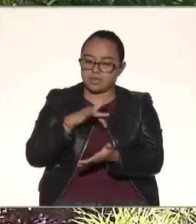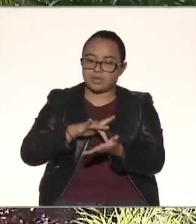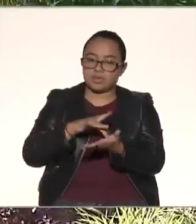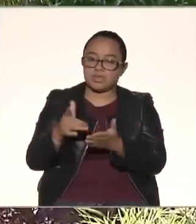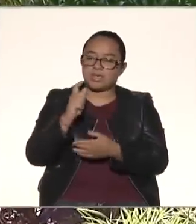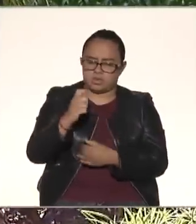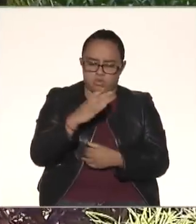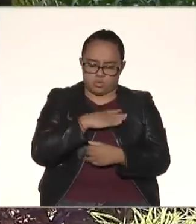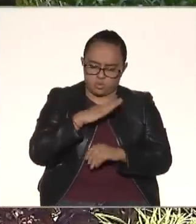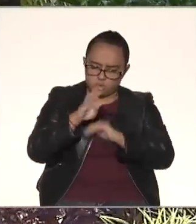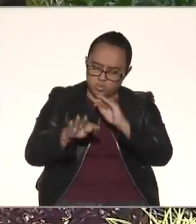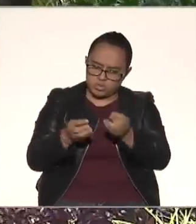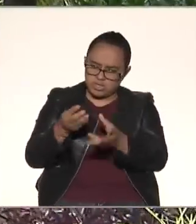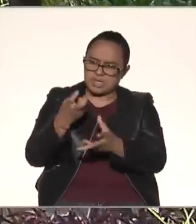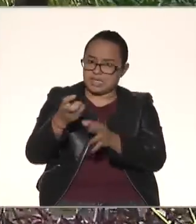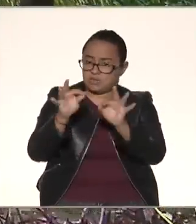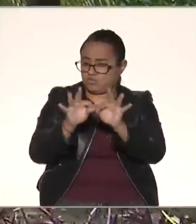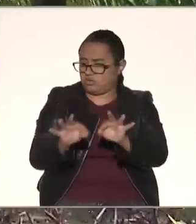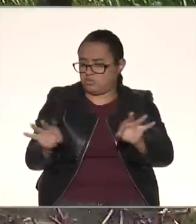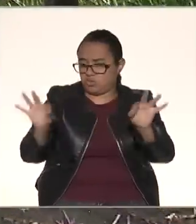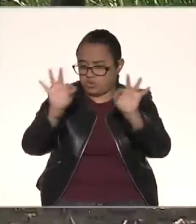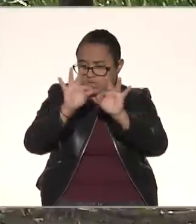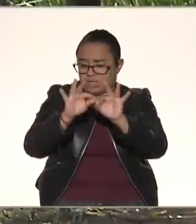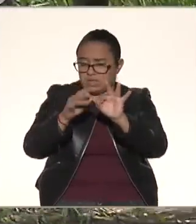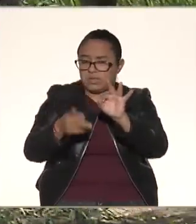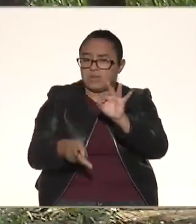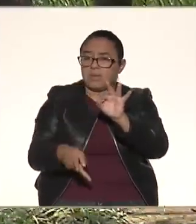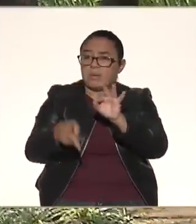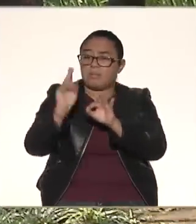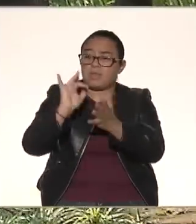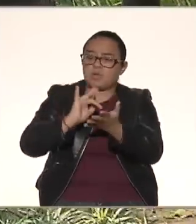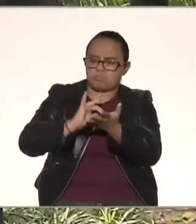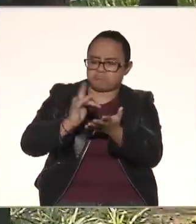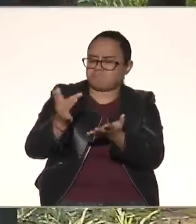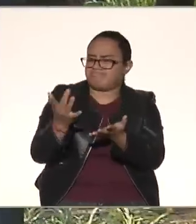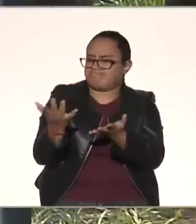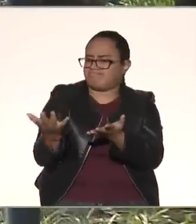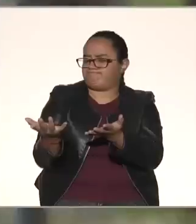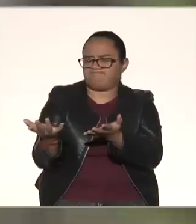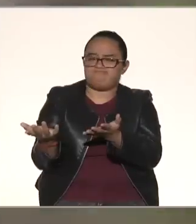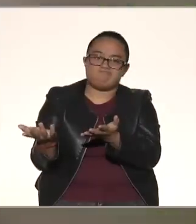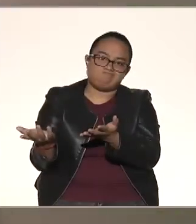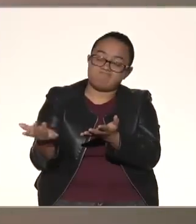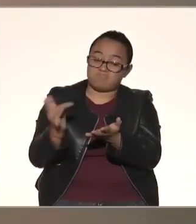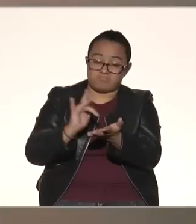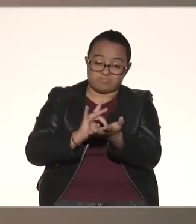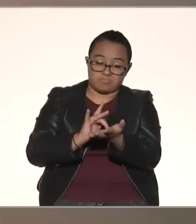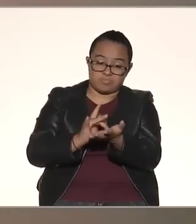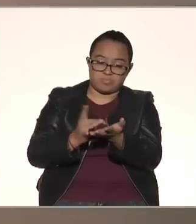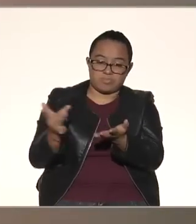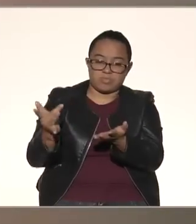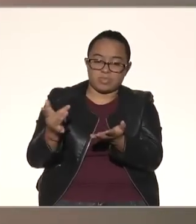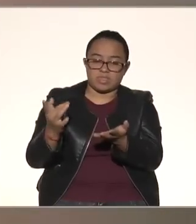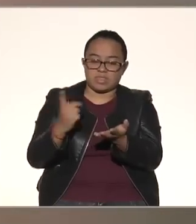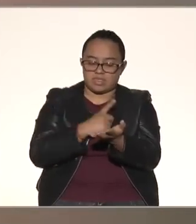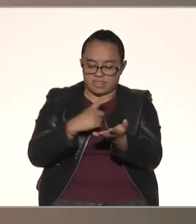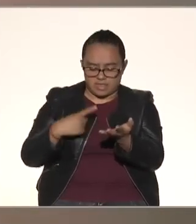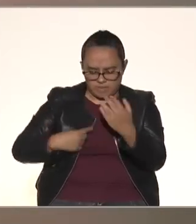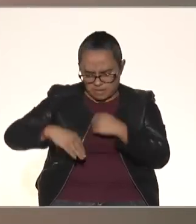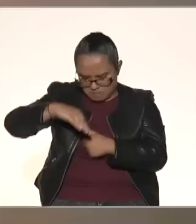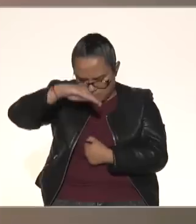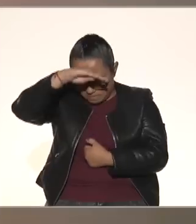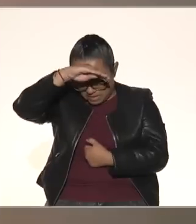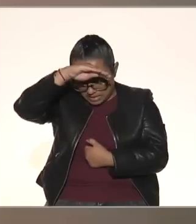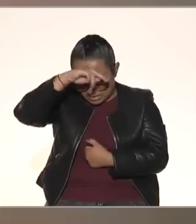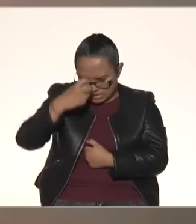generosidad es fundamental, es imprescindible, pero no tanto la gratitud. La gratitud deberíamos de reformular, deberíamos